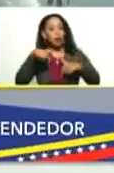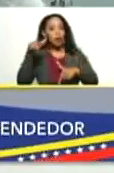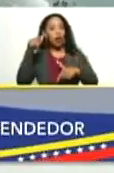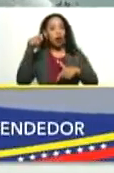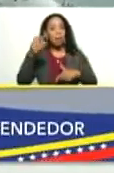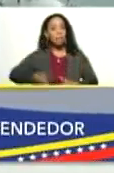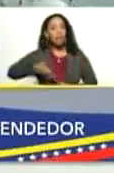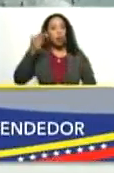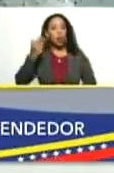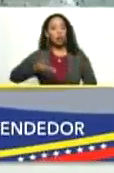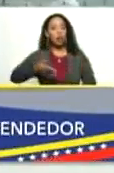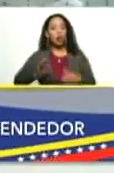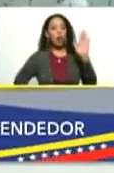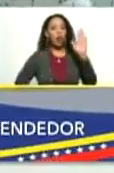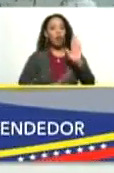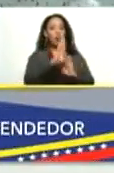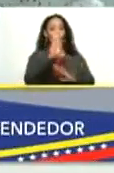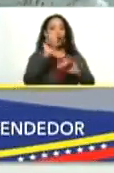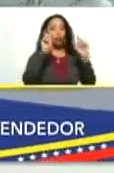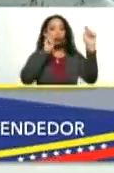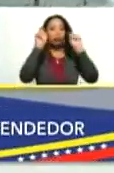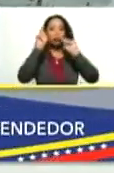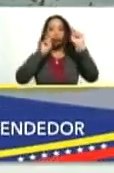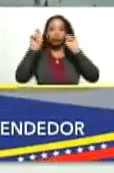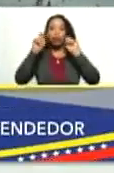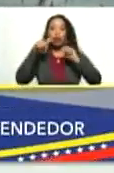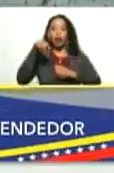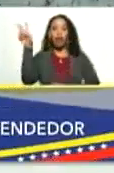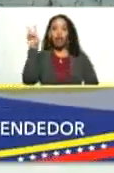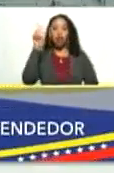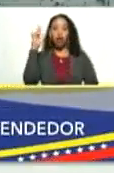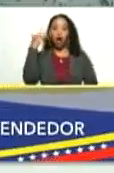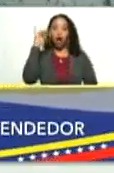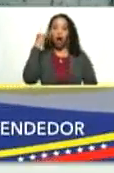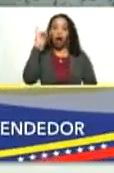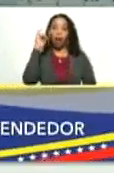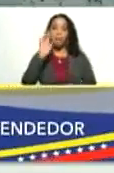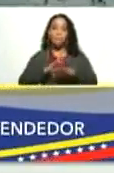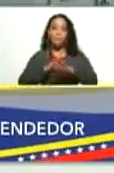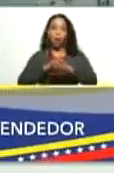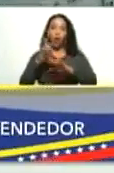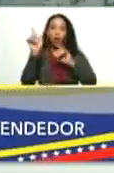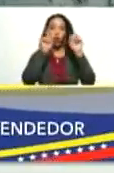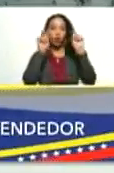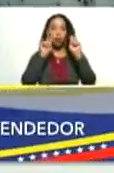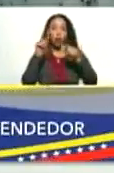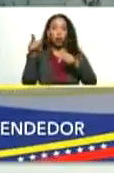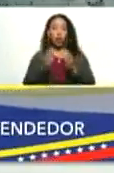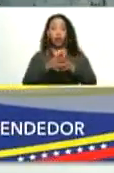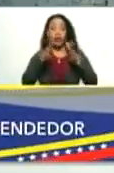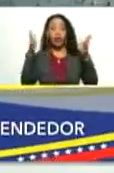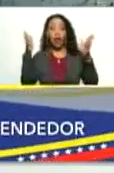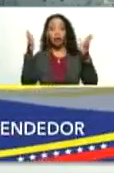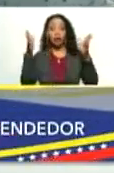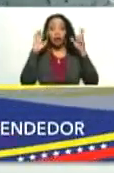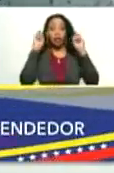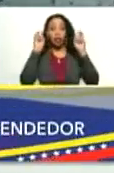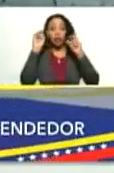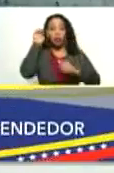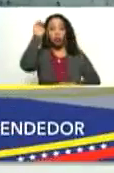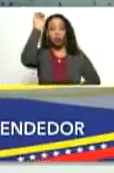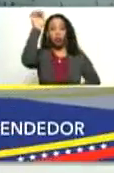preludio del desarrollo turístico que Venezuela va a tener, porque el turismo va a ser un gran motor futuro